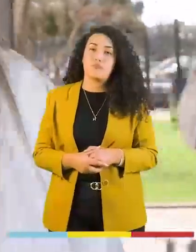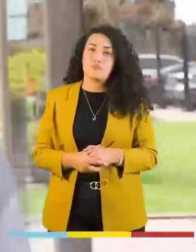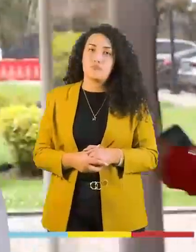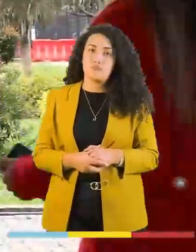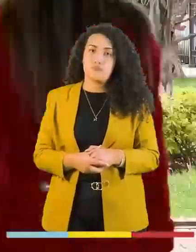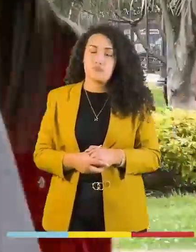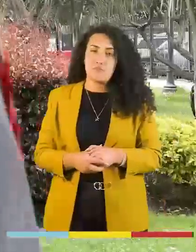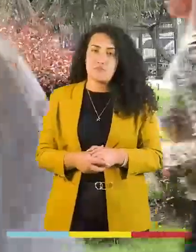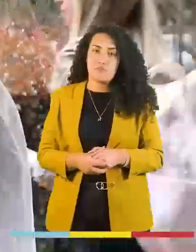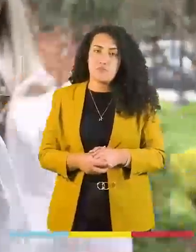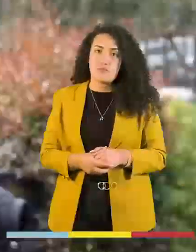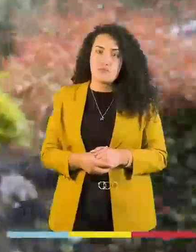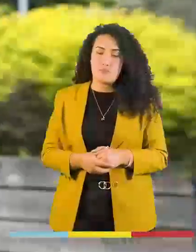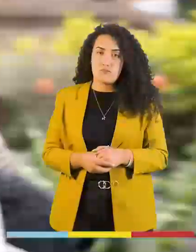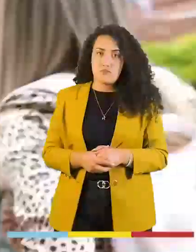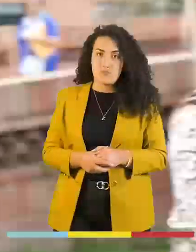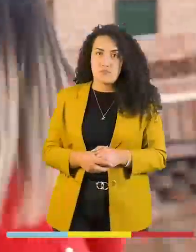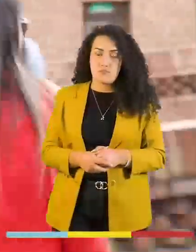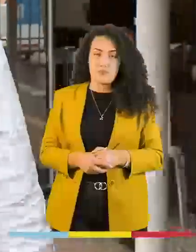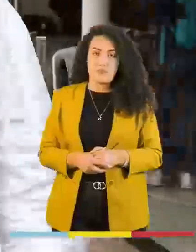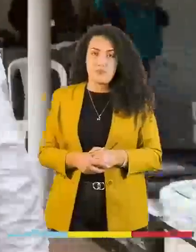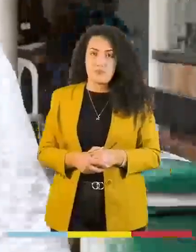¡Vamos!